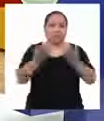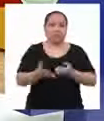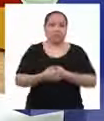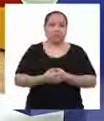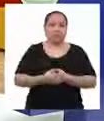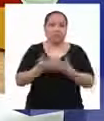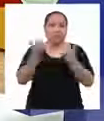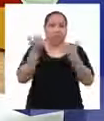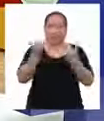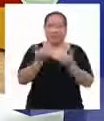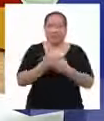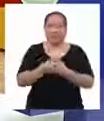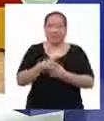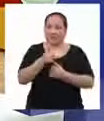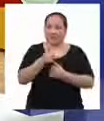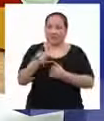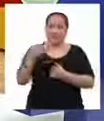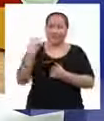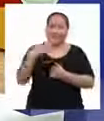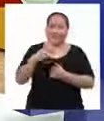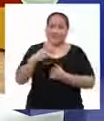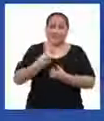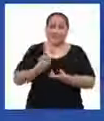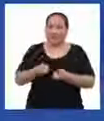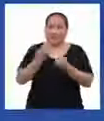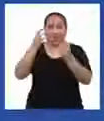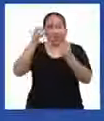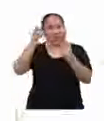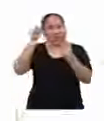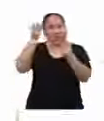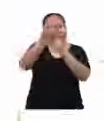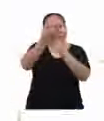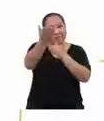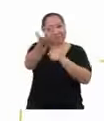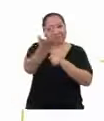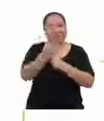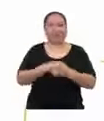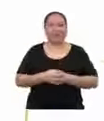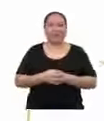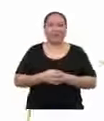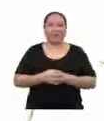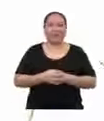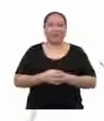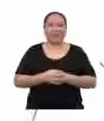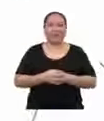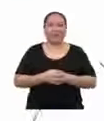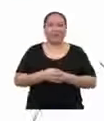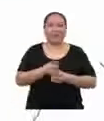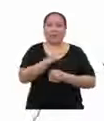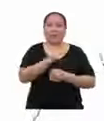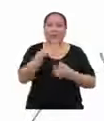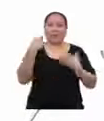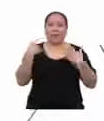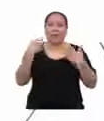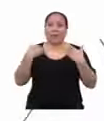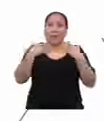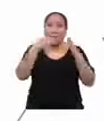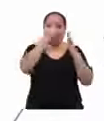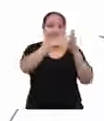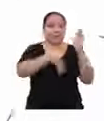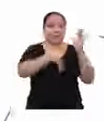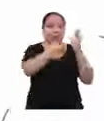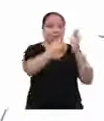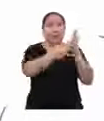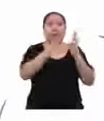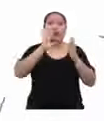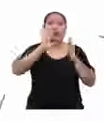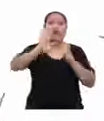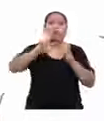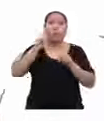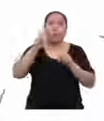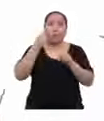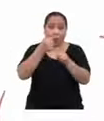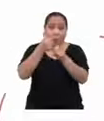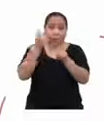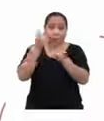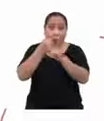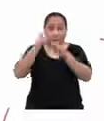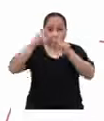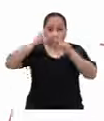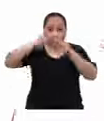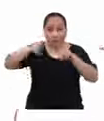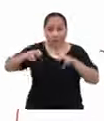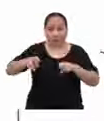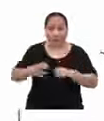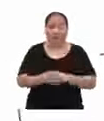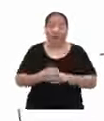Ahora, como siempre, les dejo un reto. Ustedes ya tienen las tablas de frecuencias de sus investigaciones. ¿Qué